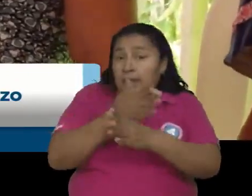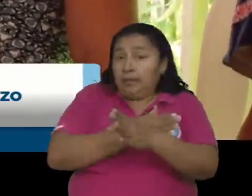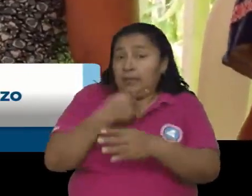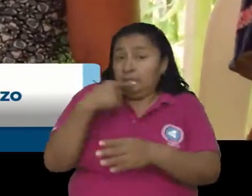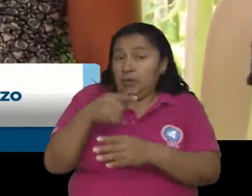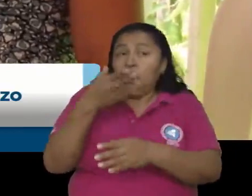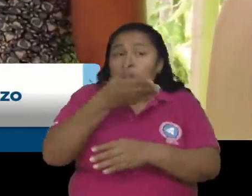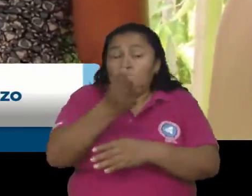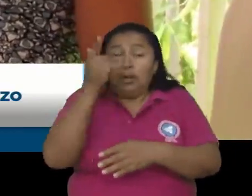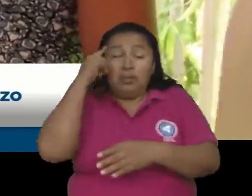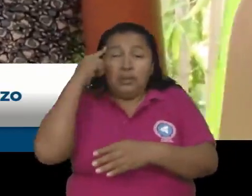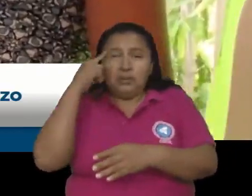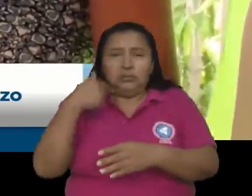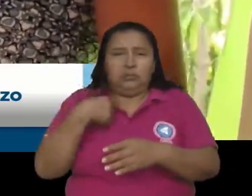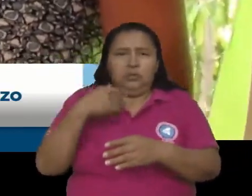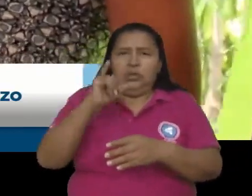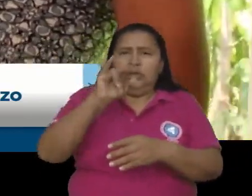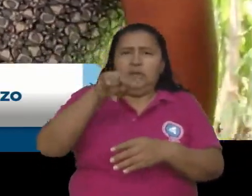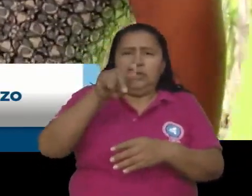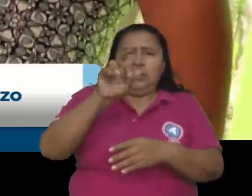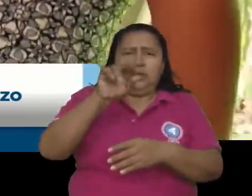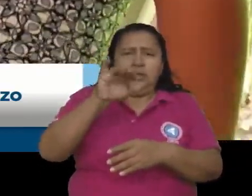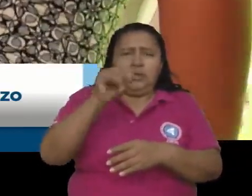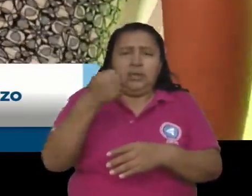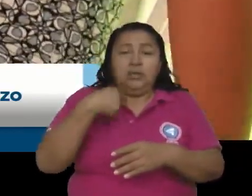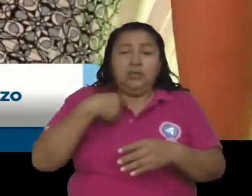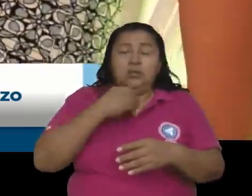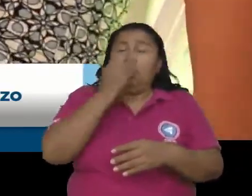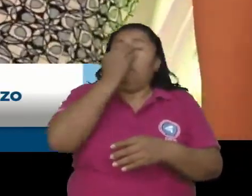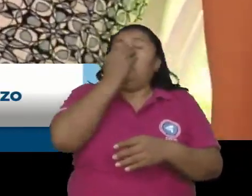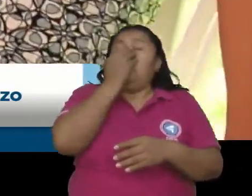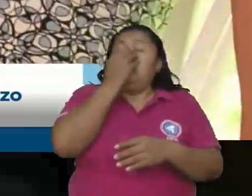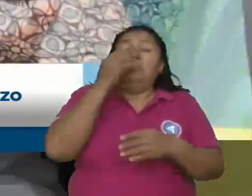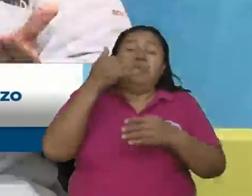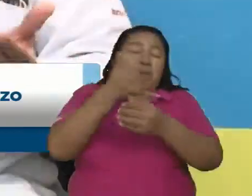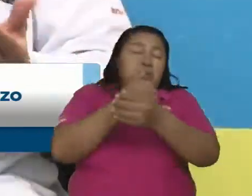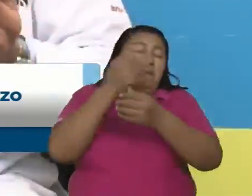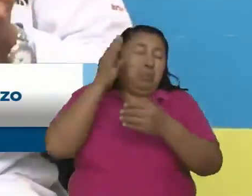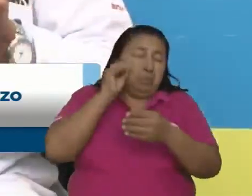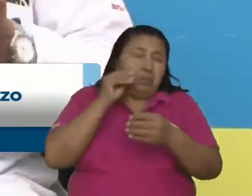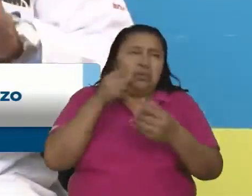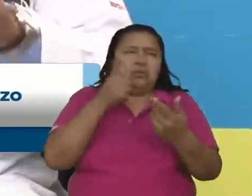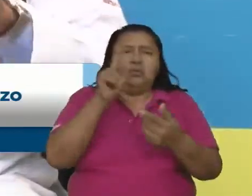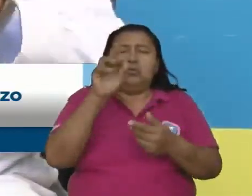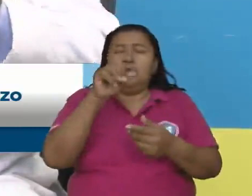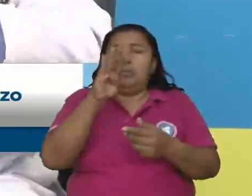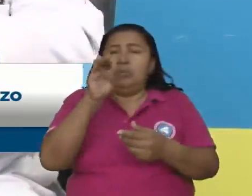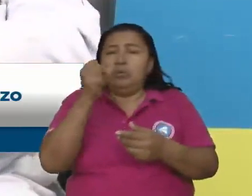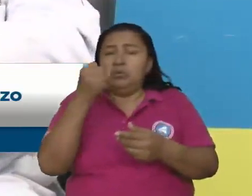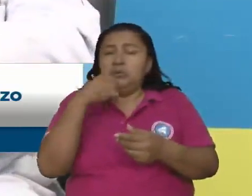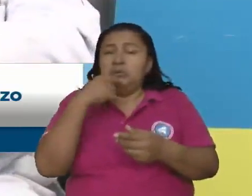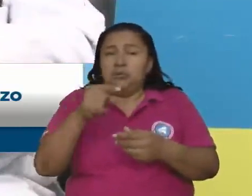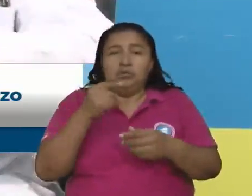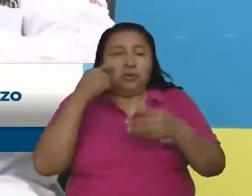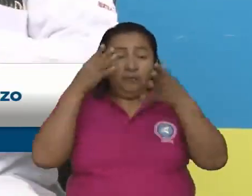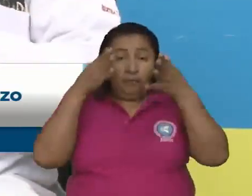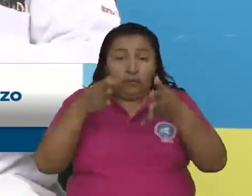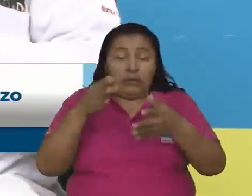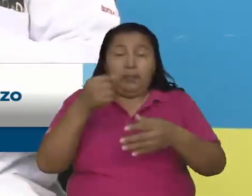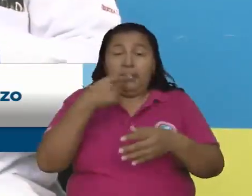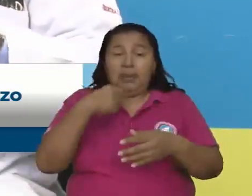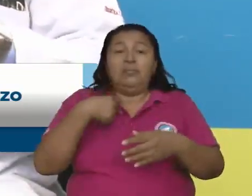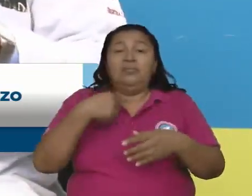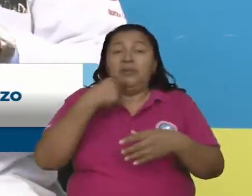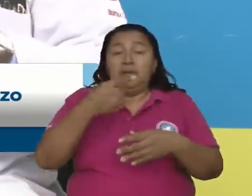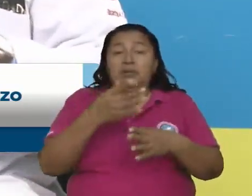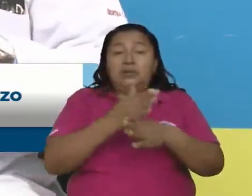usted piensa que yo soy internista, no, yo soy anestesiólogo. Entonces, ¿qué hace un anestesiólogo hablando de trombosis? Yo no estoy hablando del enfoque de tratamiento. Bien